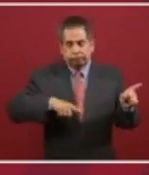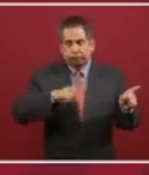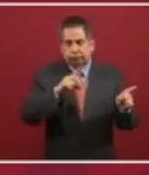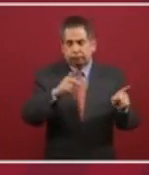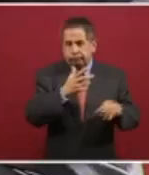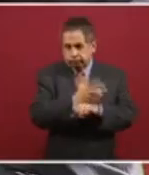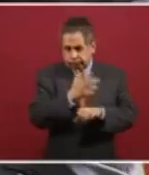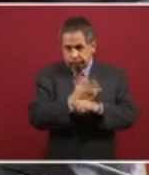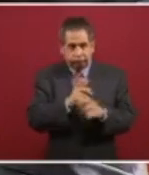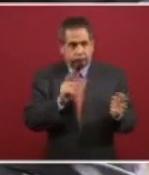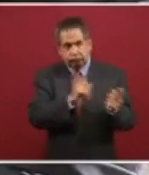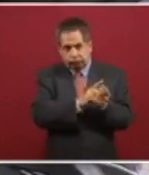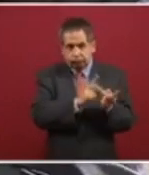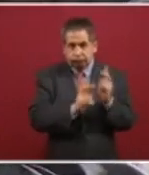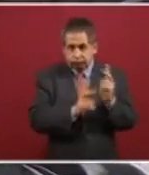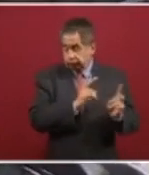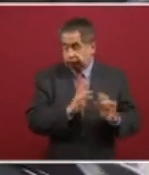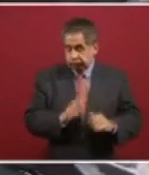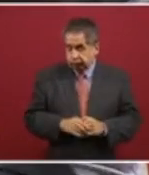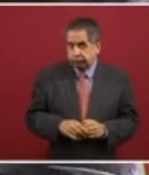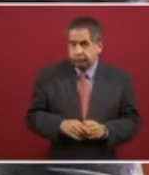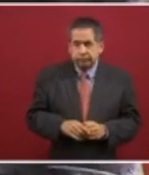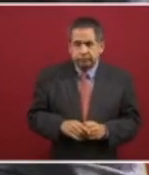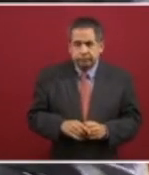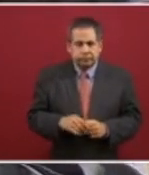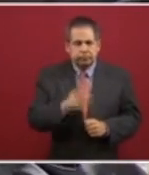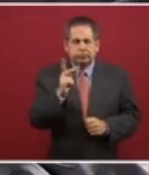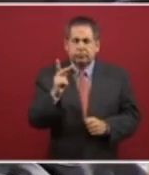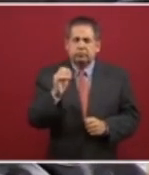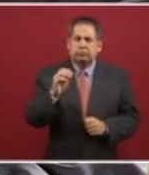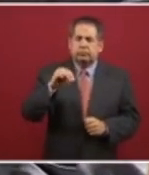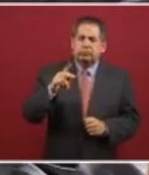del gobierno de Estados Unidos, con Pompeo.